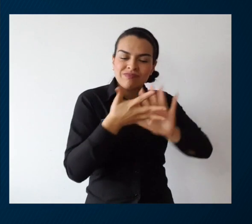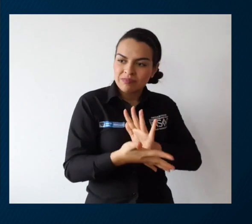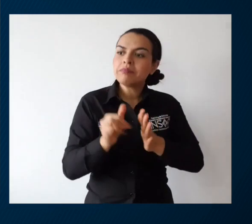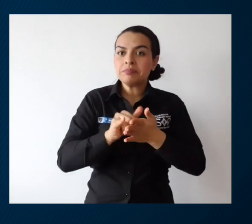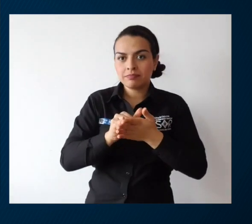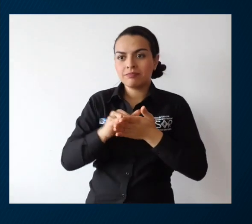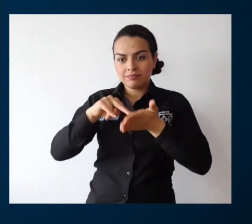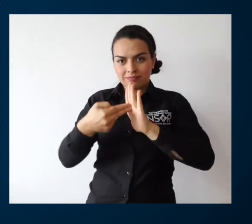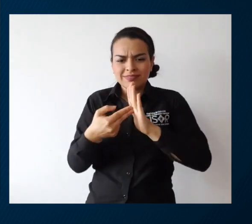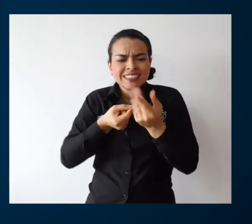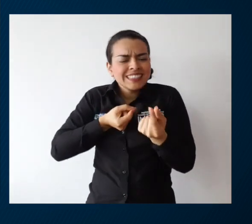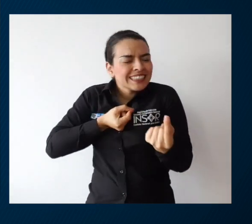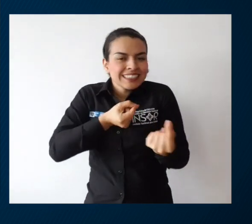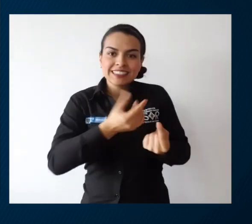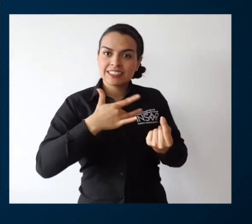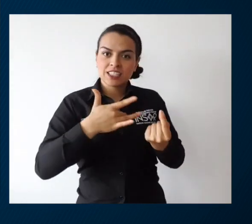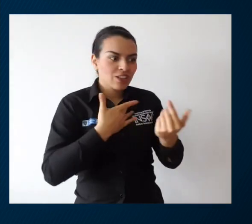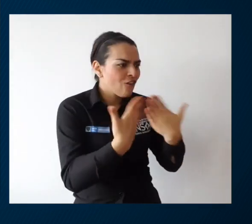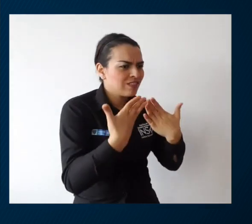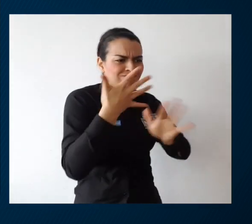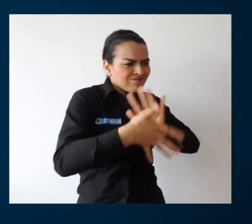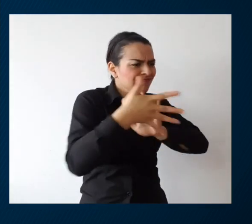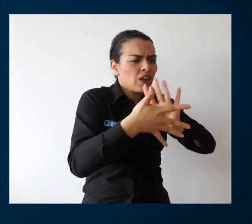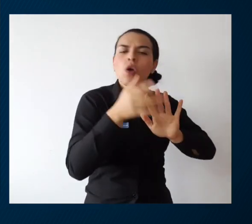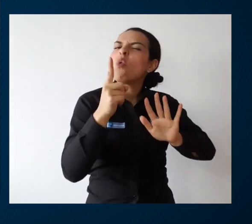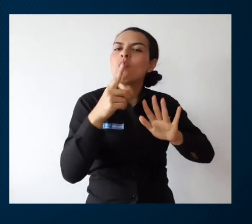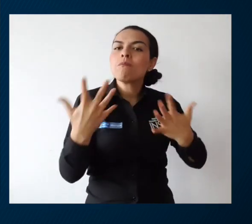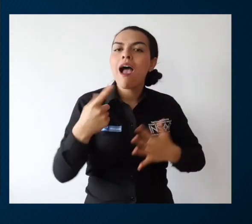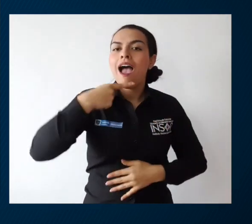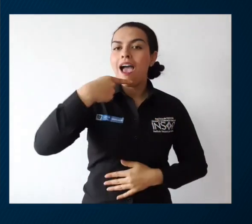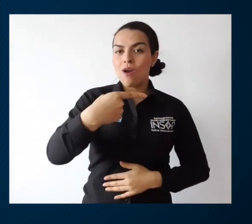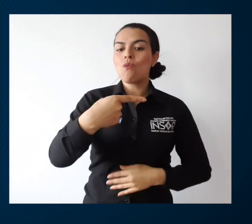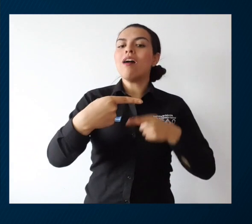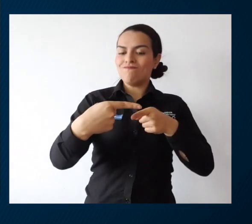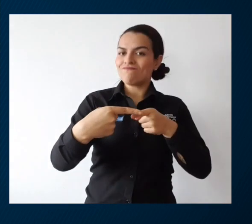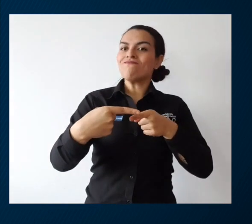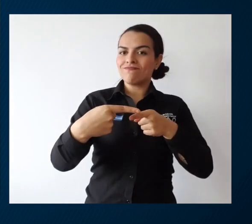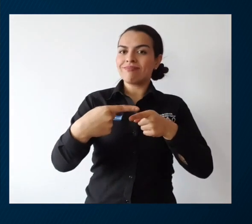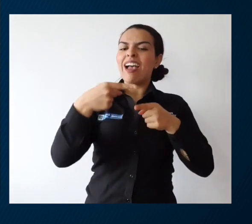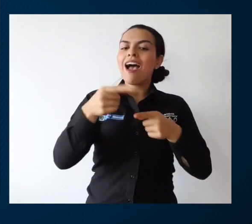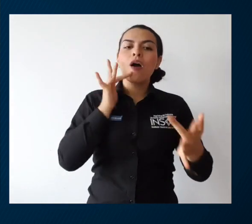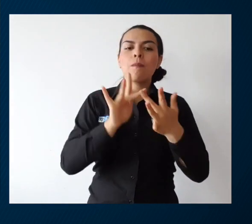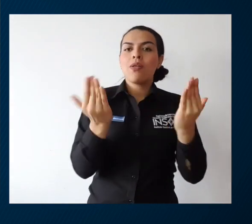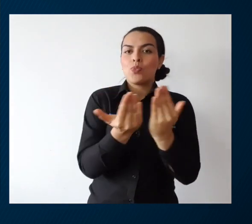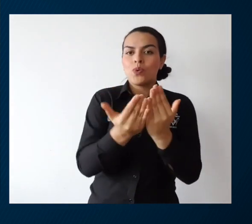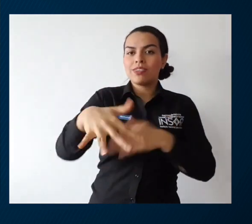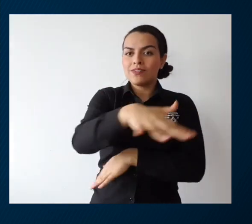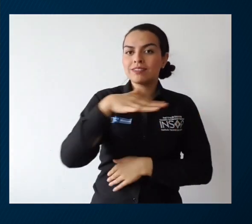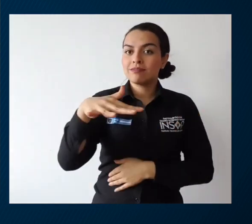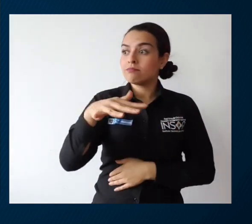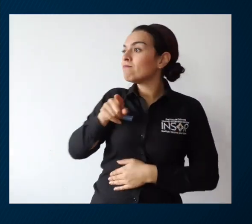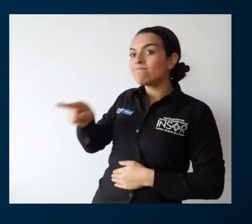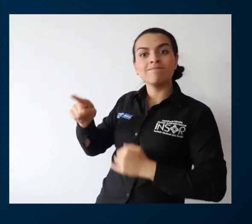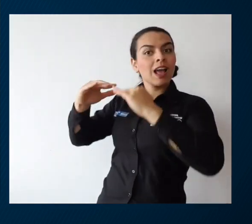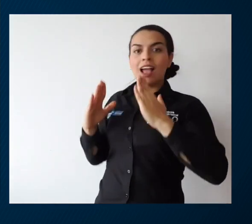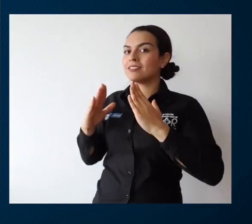tan potente, tan cercana entre ellos? Y es porque hay un vínculo de lengua que también se traslada a los espacios educativos y que